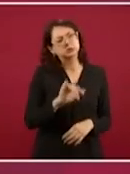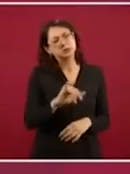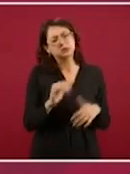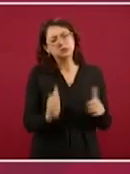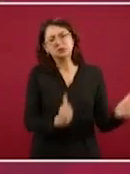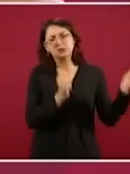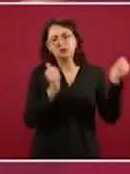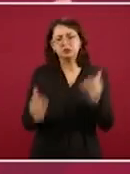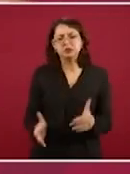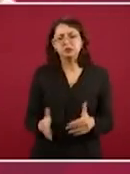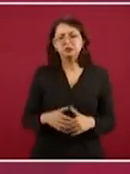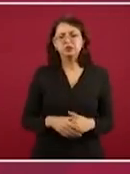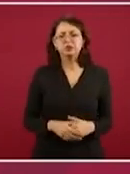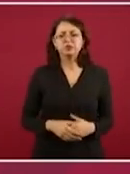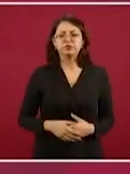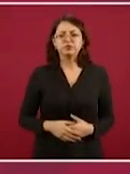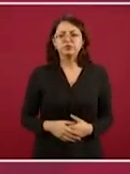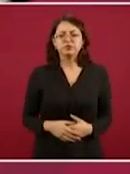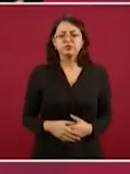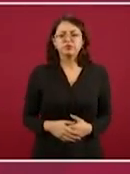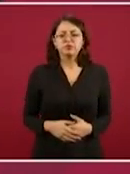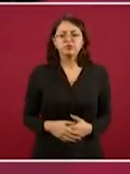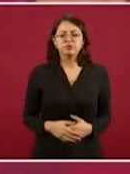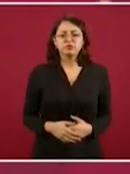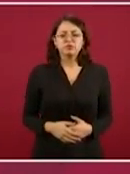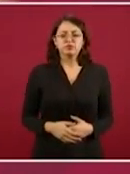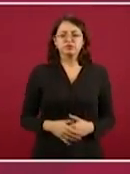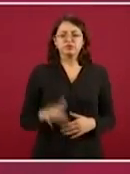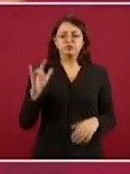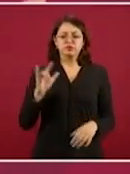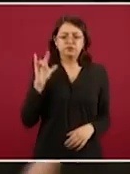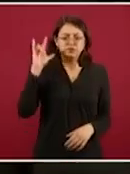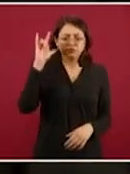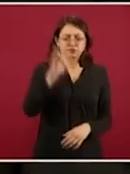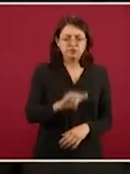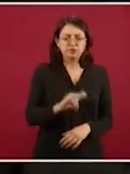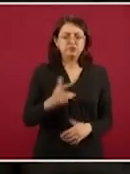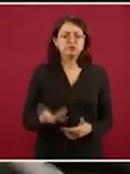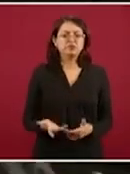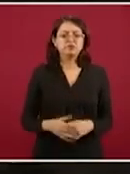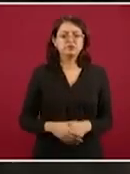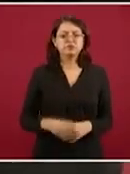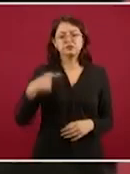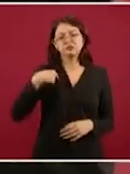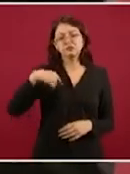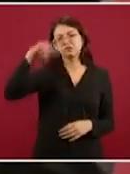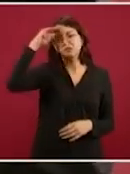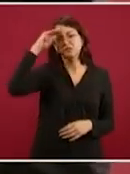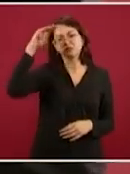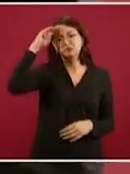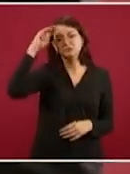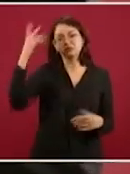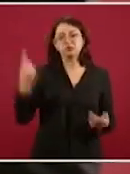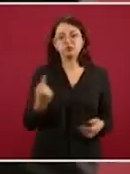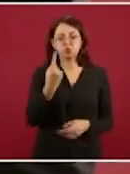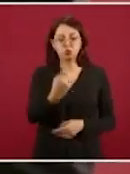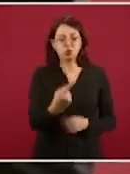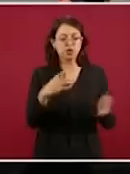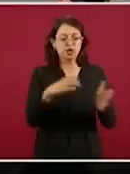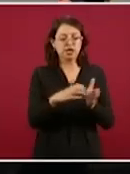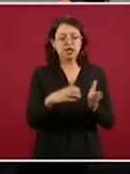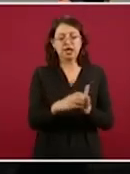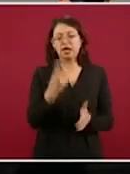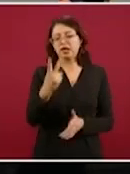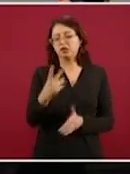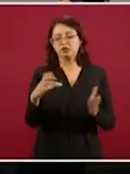Consigan para un pasaje de avión, pues, traigan. Yo pensando que era una caja, dos